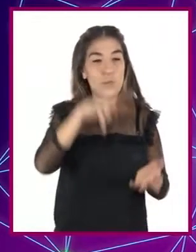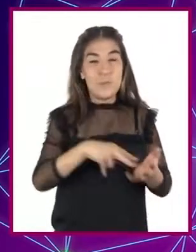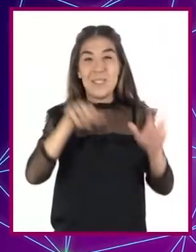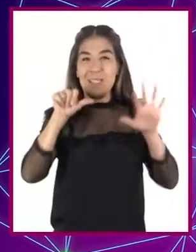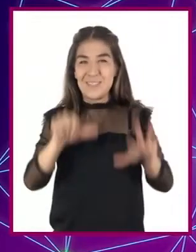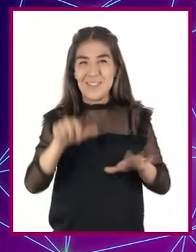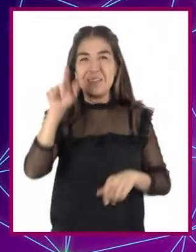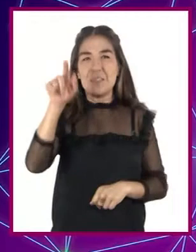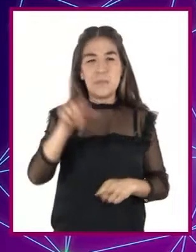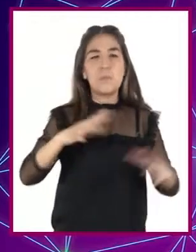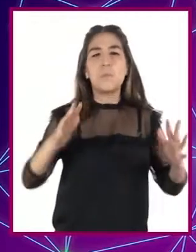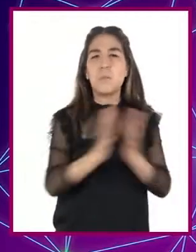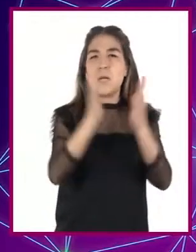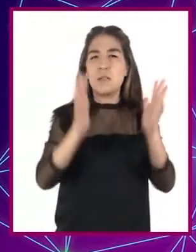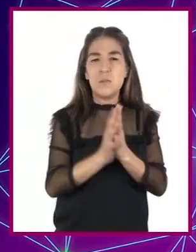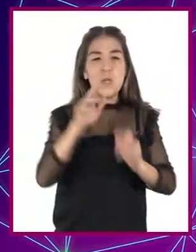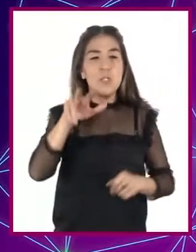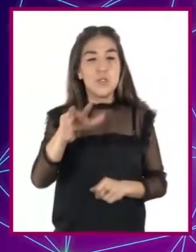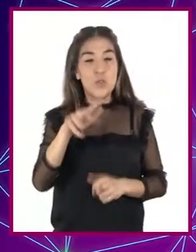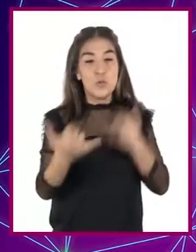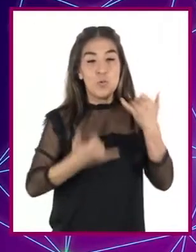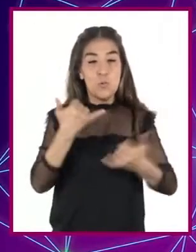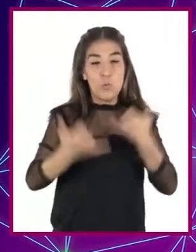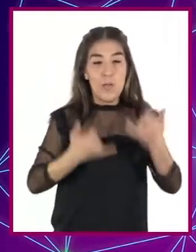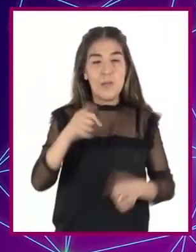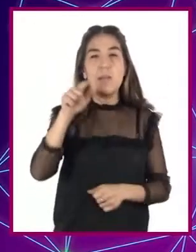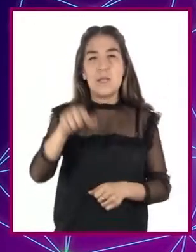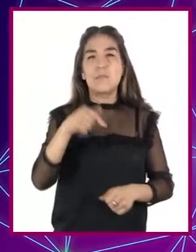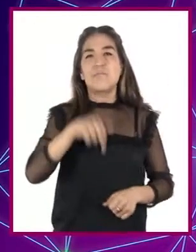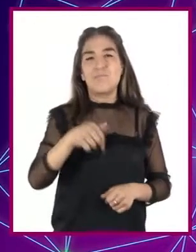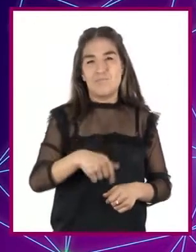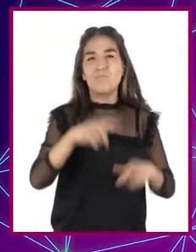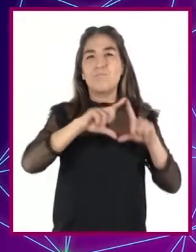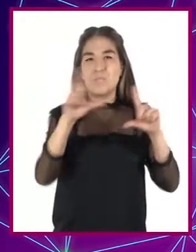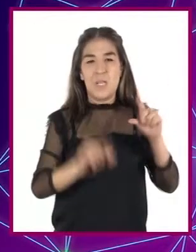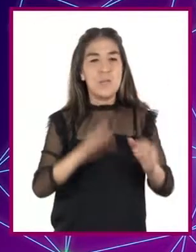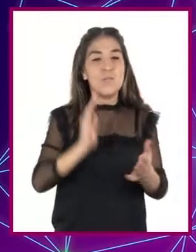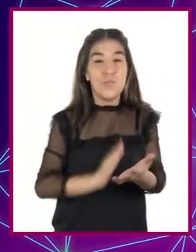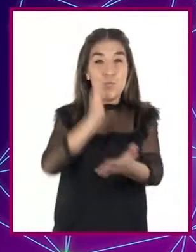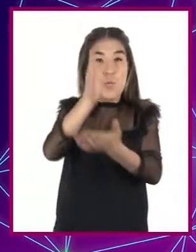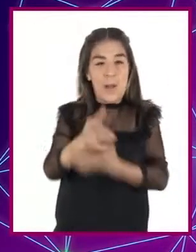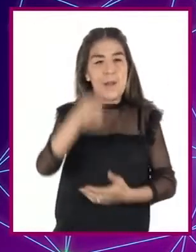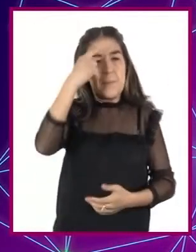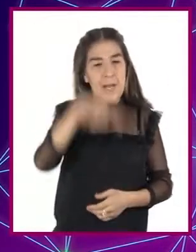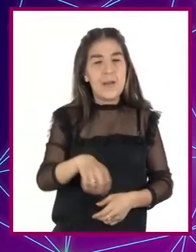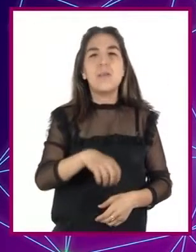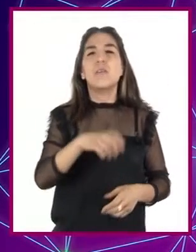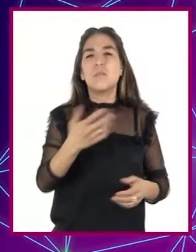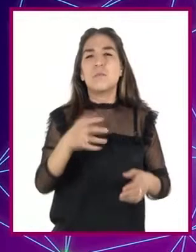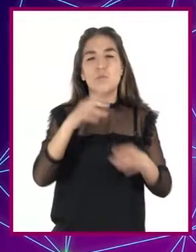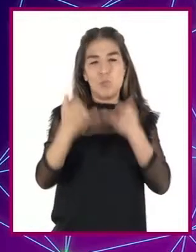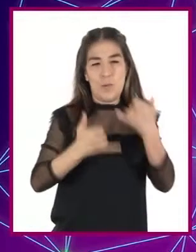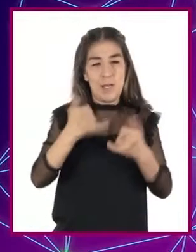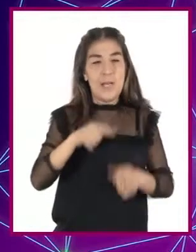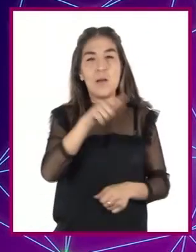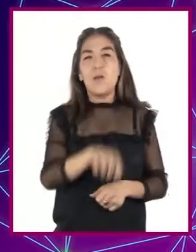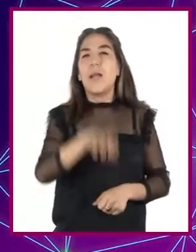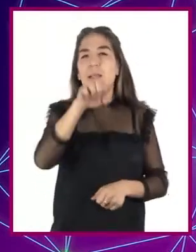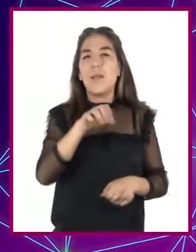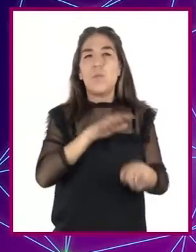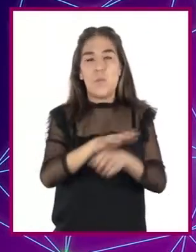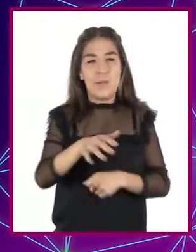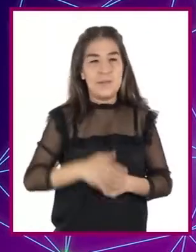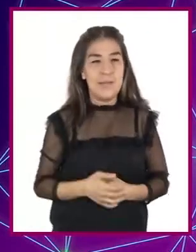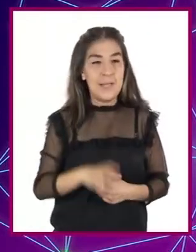2016, participaron 18 jugadores de nuestro país en esta disciplina con las siguientes edades expresadas en años: